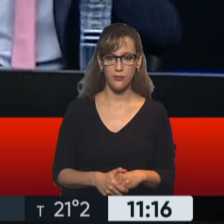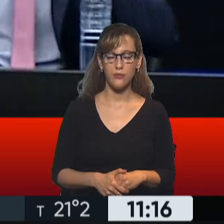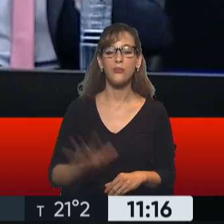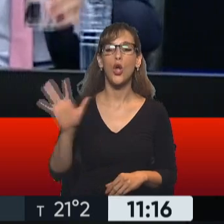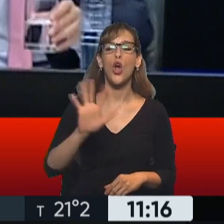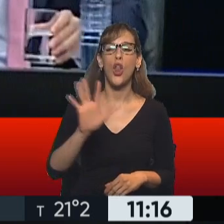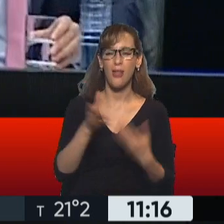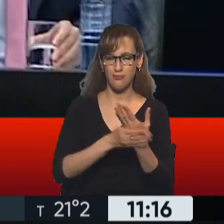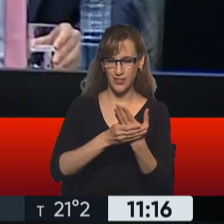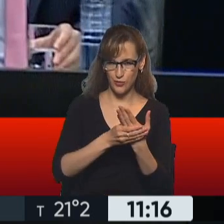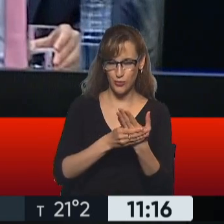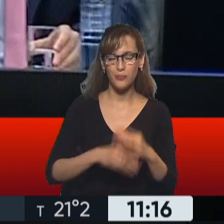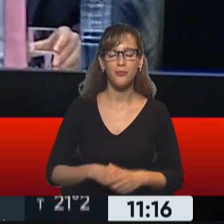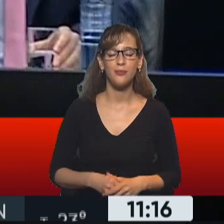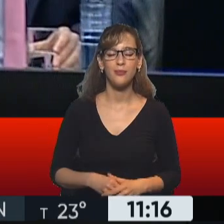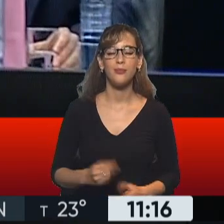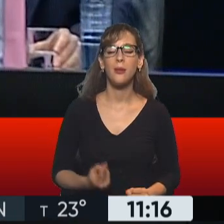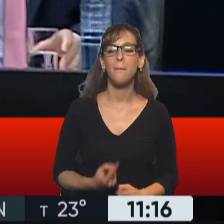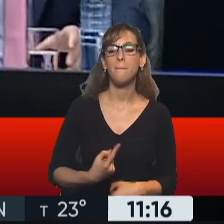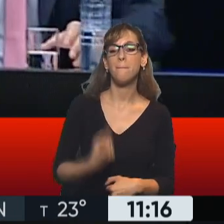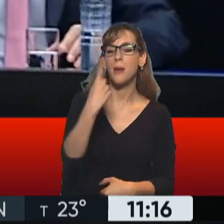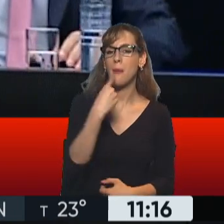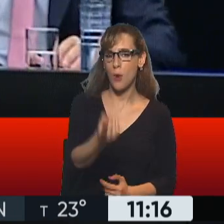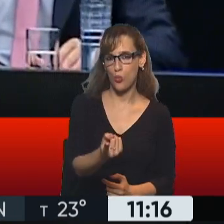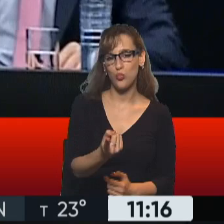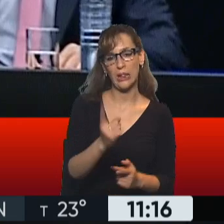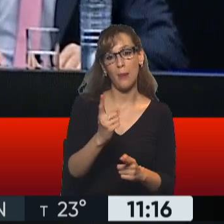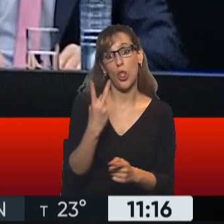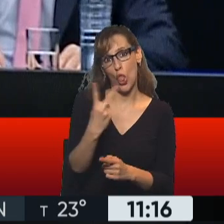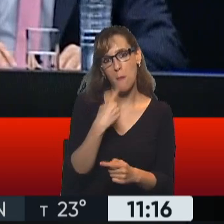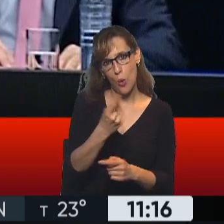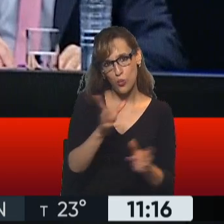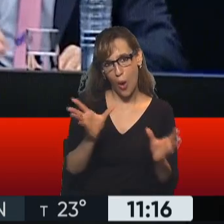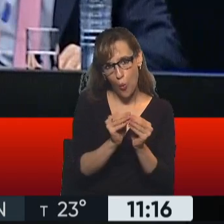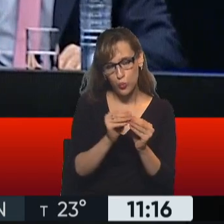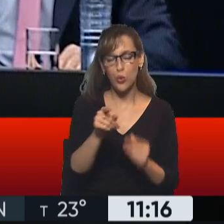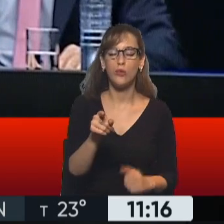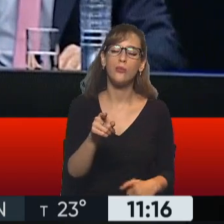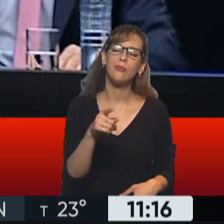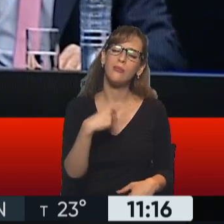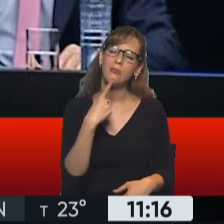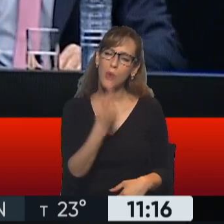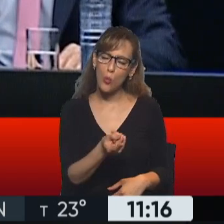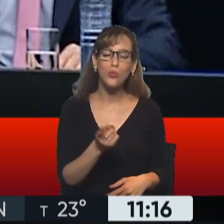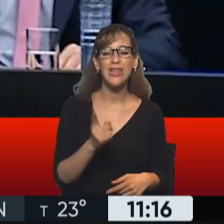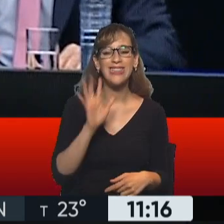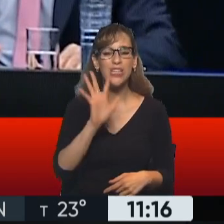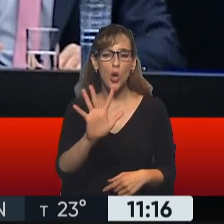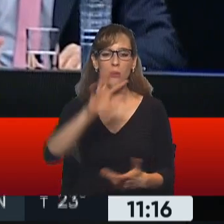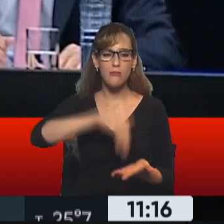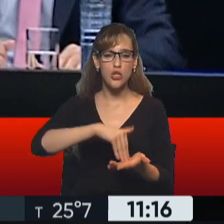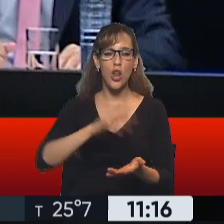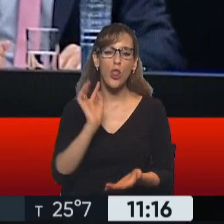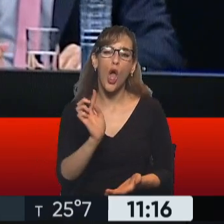Hola, ministro. Primera pregunta es, dos preguntas en una también. Primero, ¿cómo van a hacer para acumular 5.000 millones de dólares